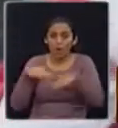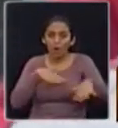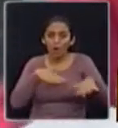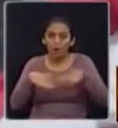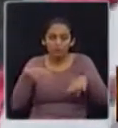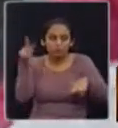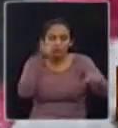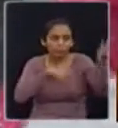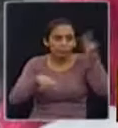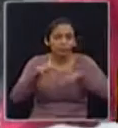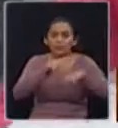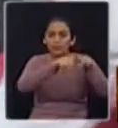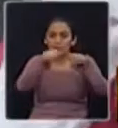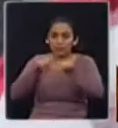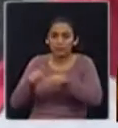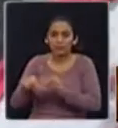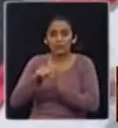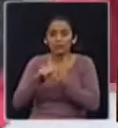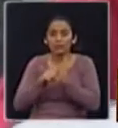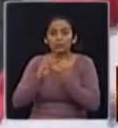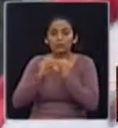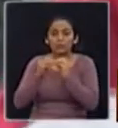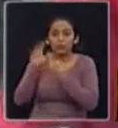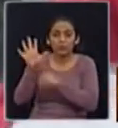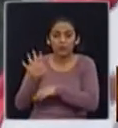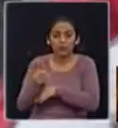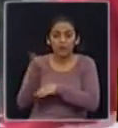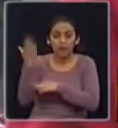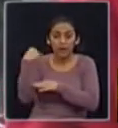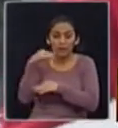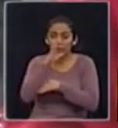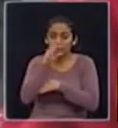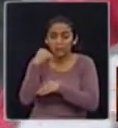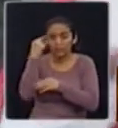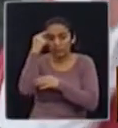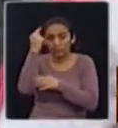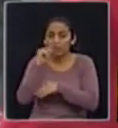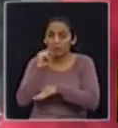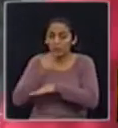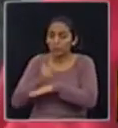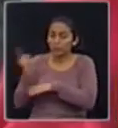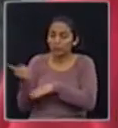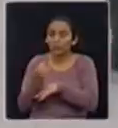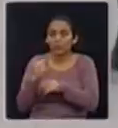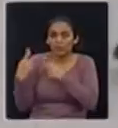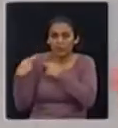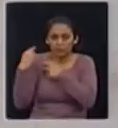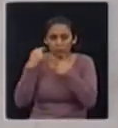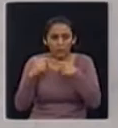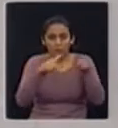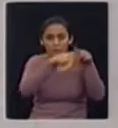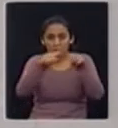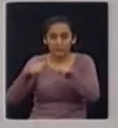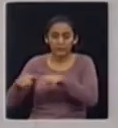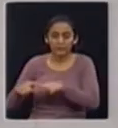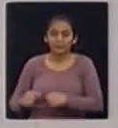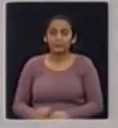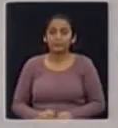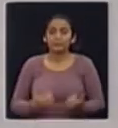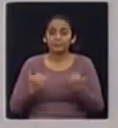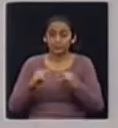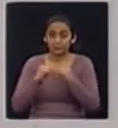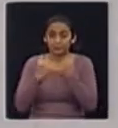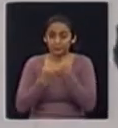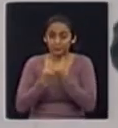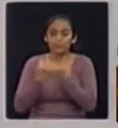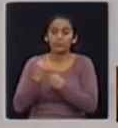de nombramiento número 15, cuando él fue ministro coordinador de los sectores estratégicos en el 2013. Mientras tanto, el oficialismo